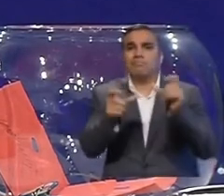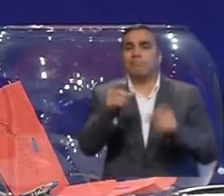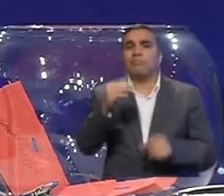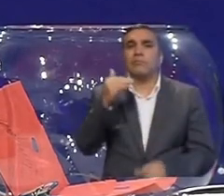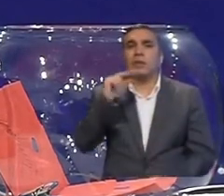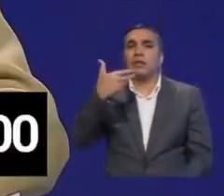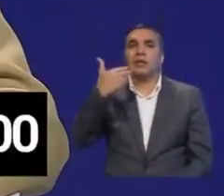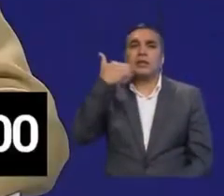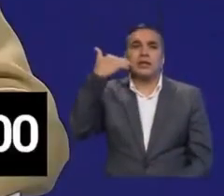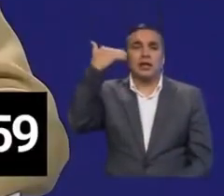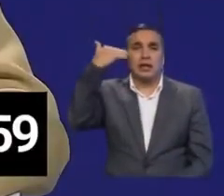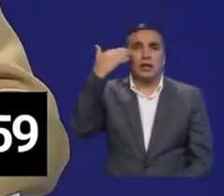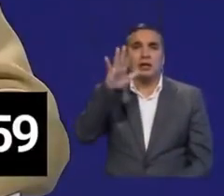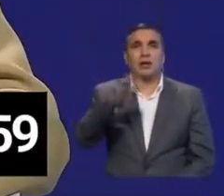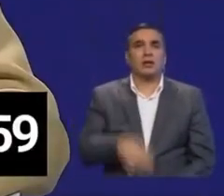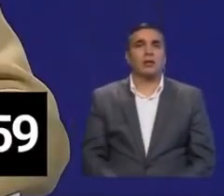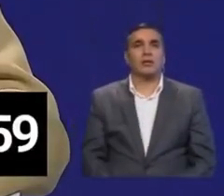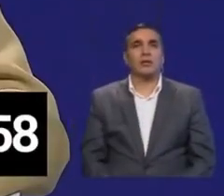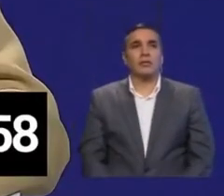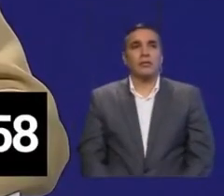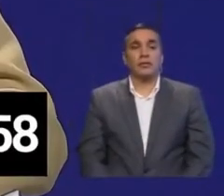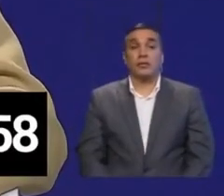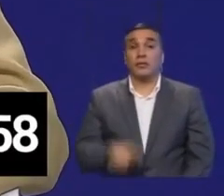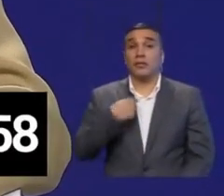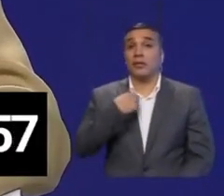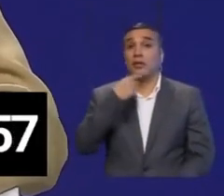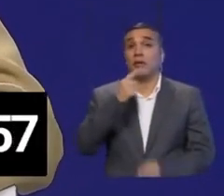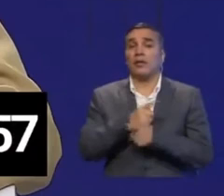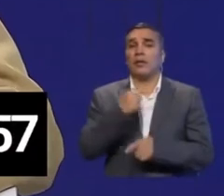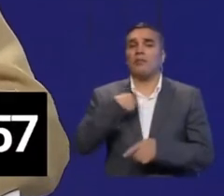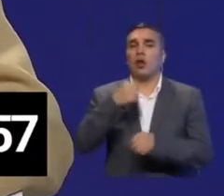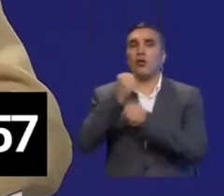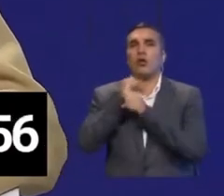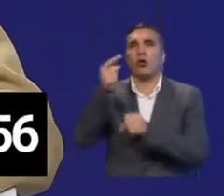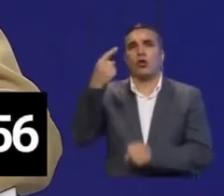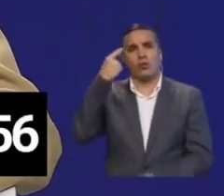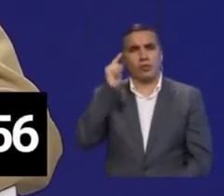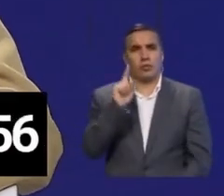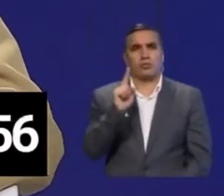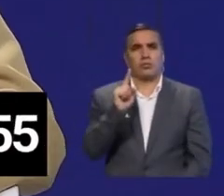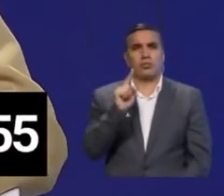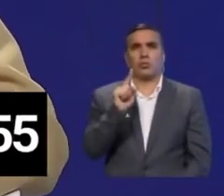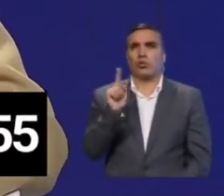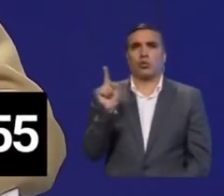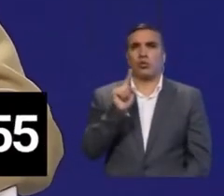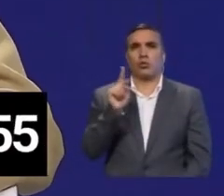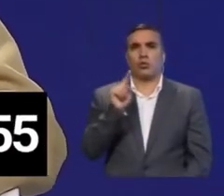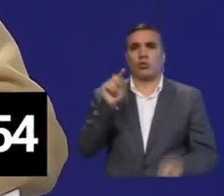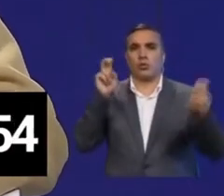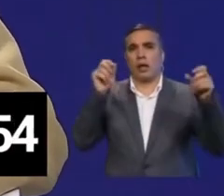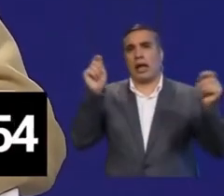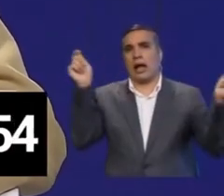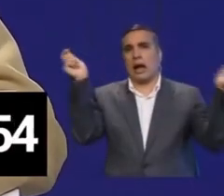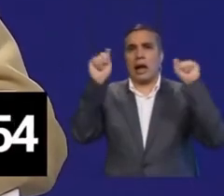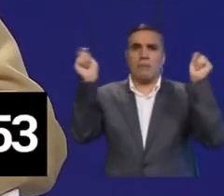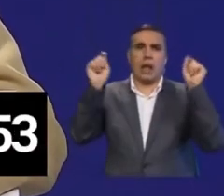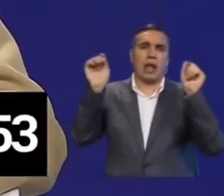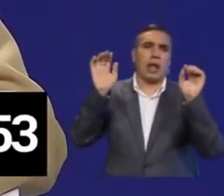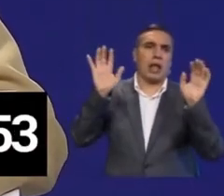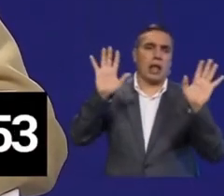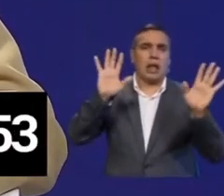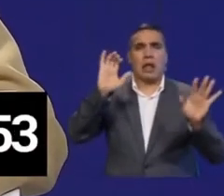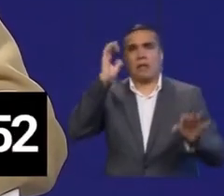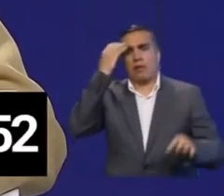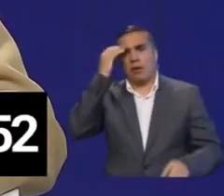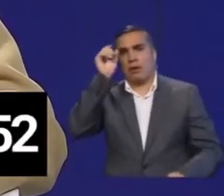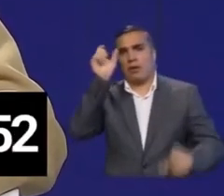población? Mira, realmente es una obligación del Estado. No es un acto de campaña el